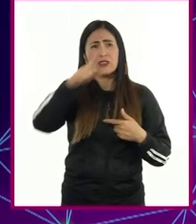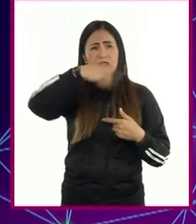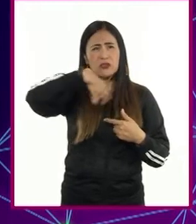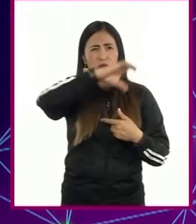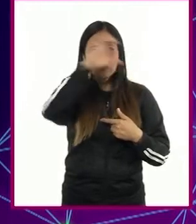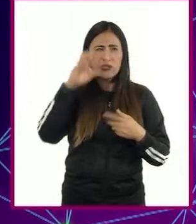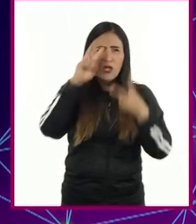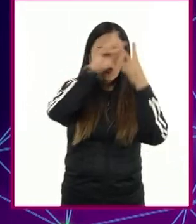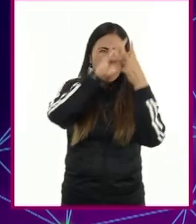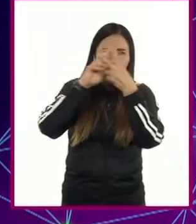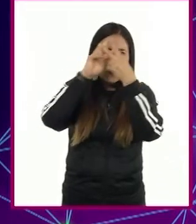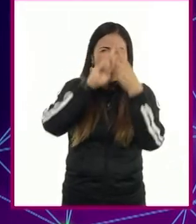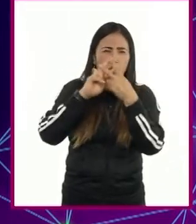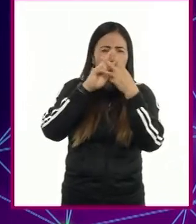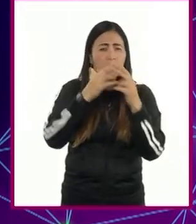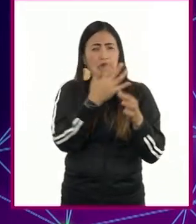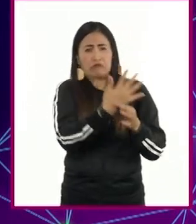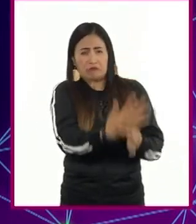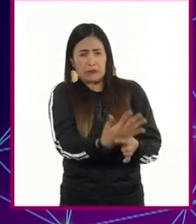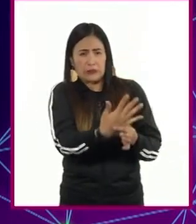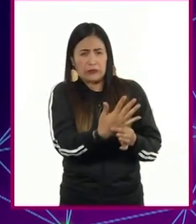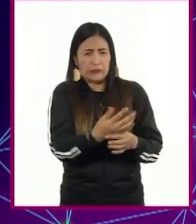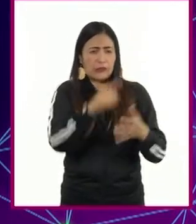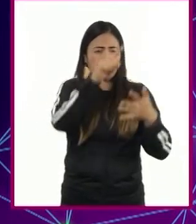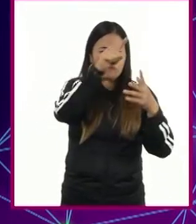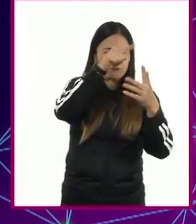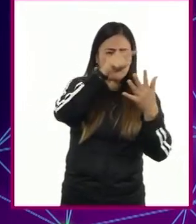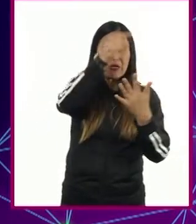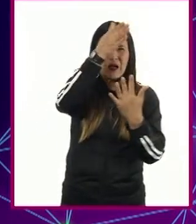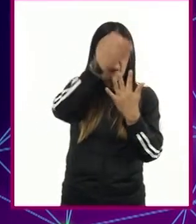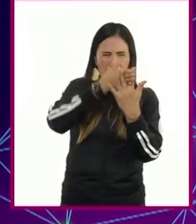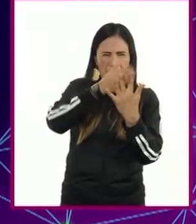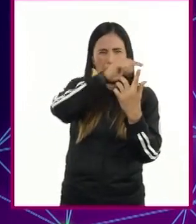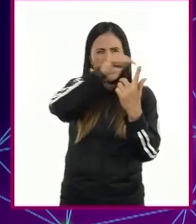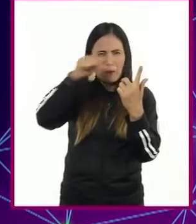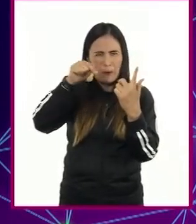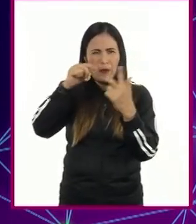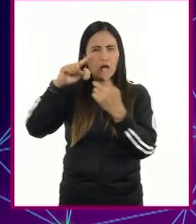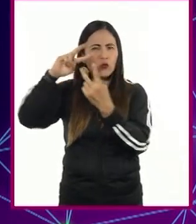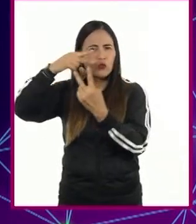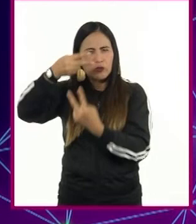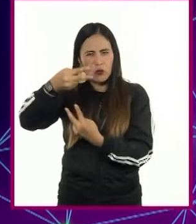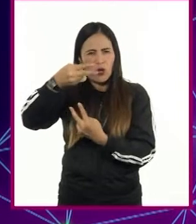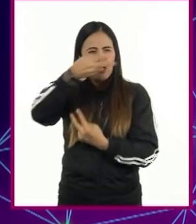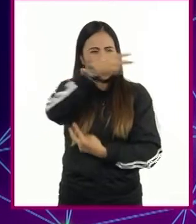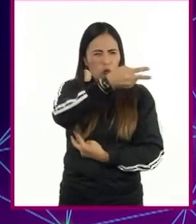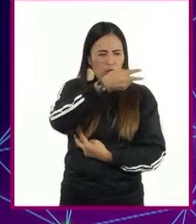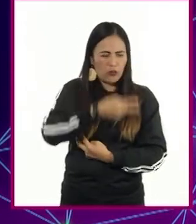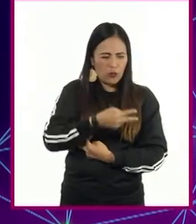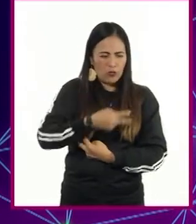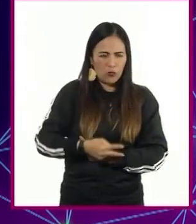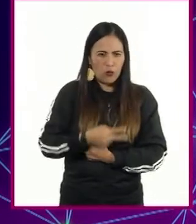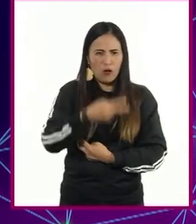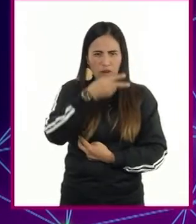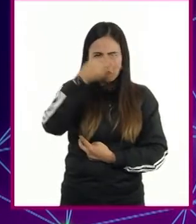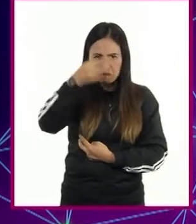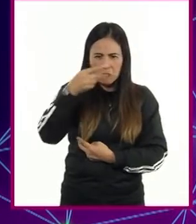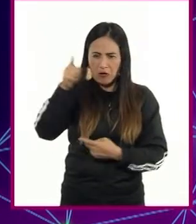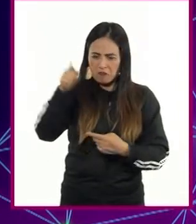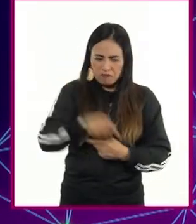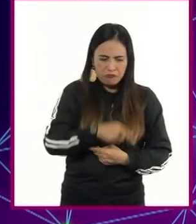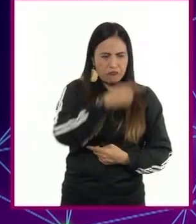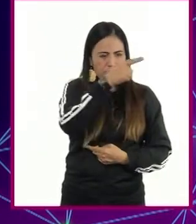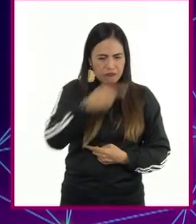tal modo que todas las líneas suman lo mismo, esto desde manera vertical, horizontal y